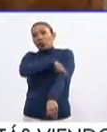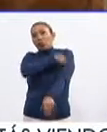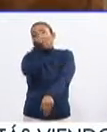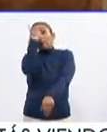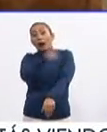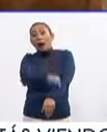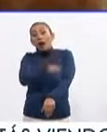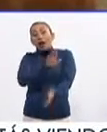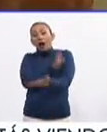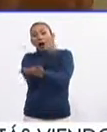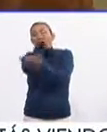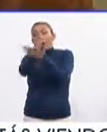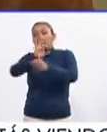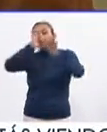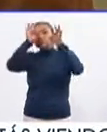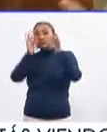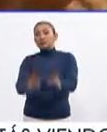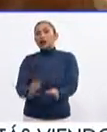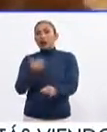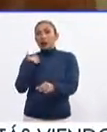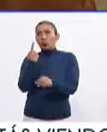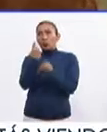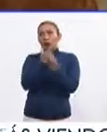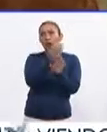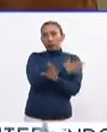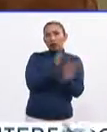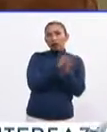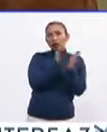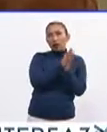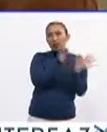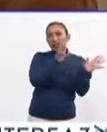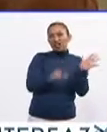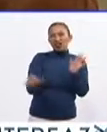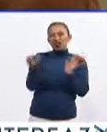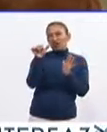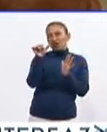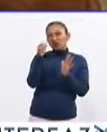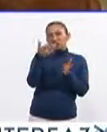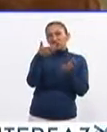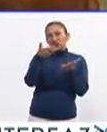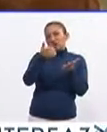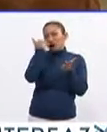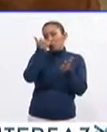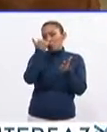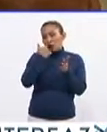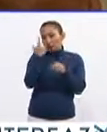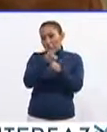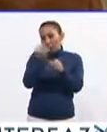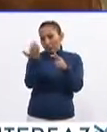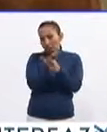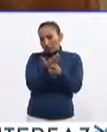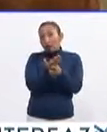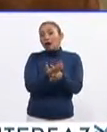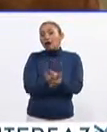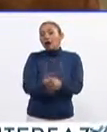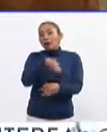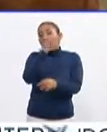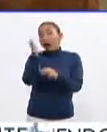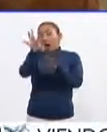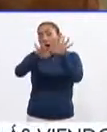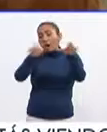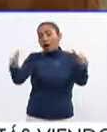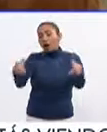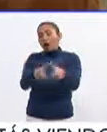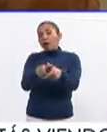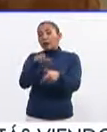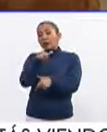para entrar. El año pasado participaron 600 y pico en la primera etapa para escoger un